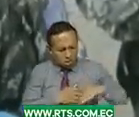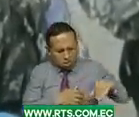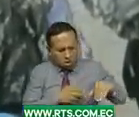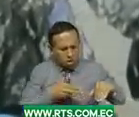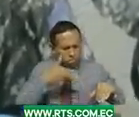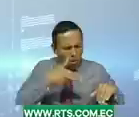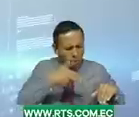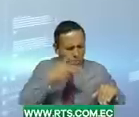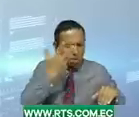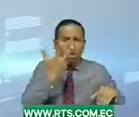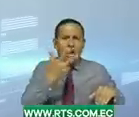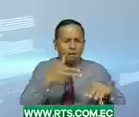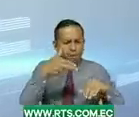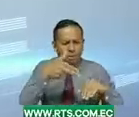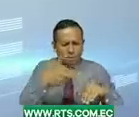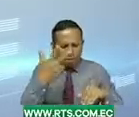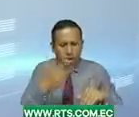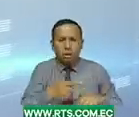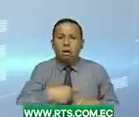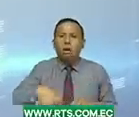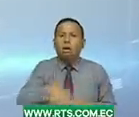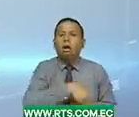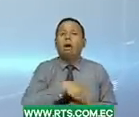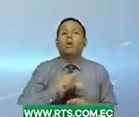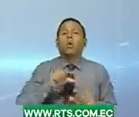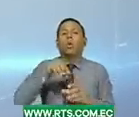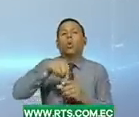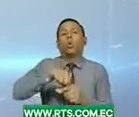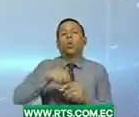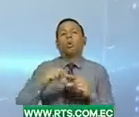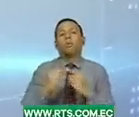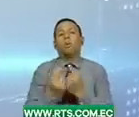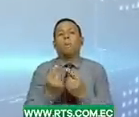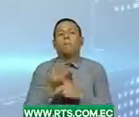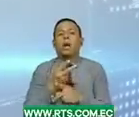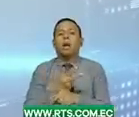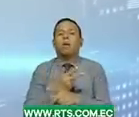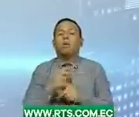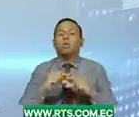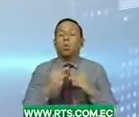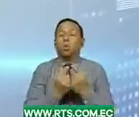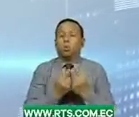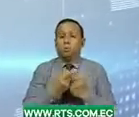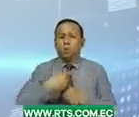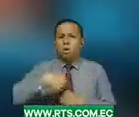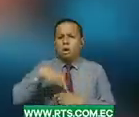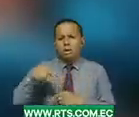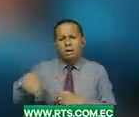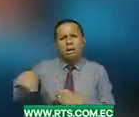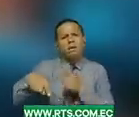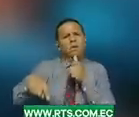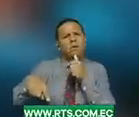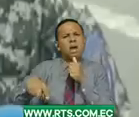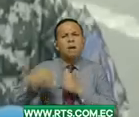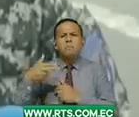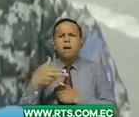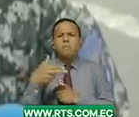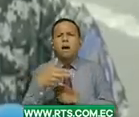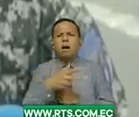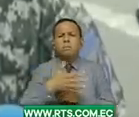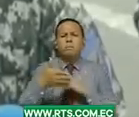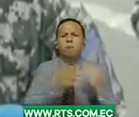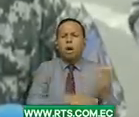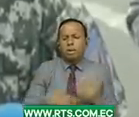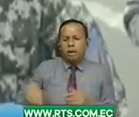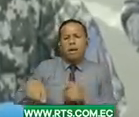en su cabeza. Las víctimas formarían parte de un grupo de delincuencia organizada. ¿Quiénes los mataron? Se preguntaban. Dos